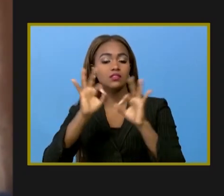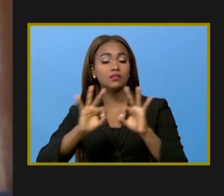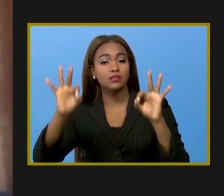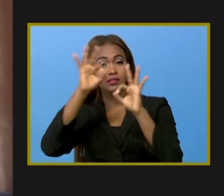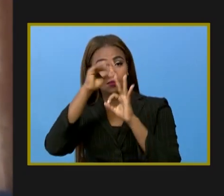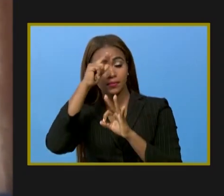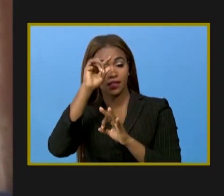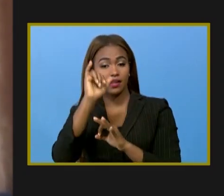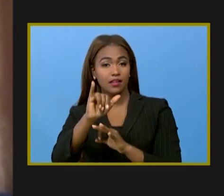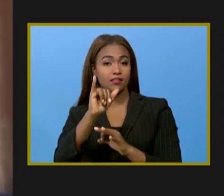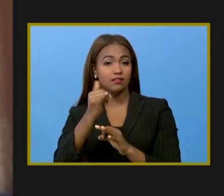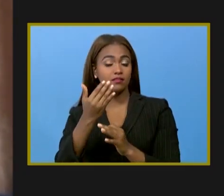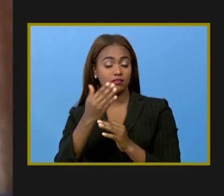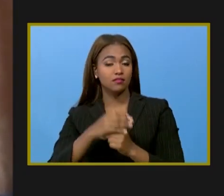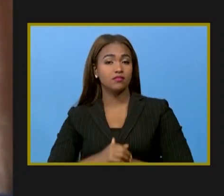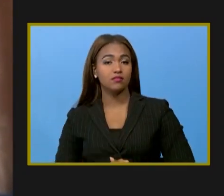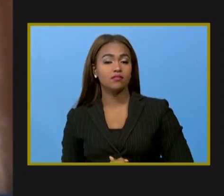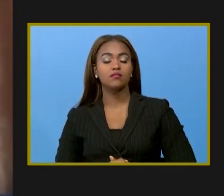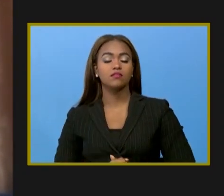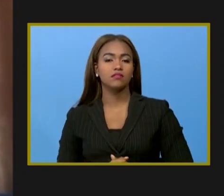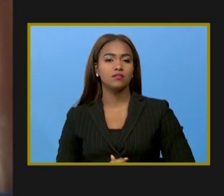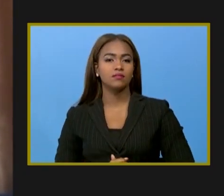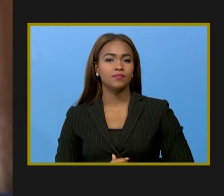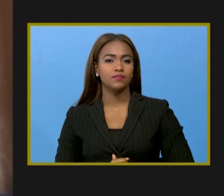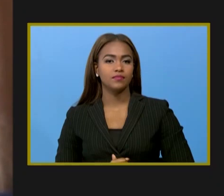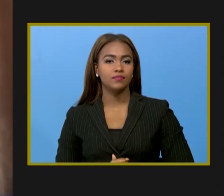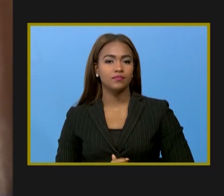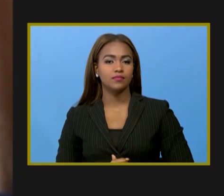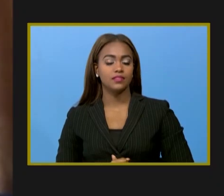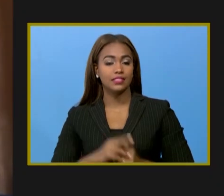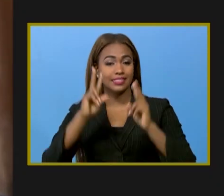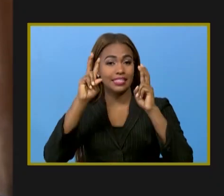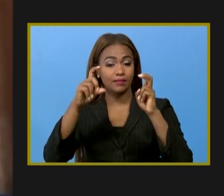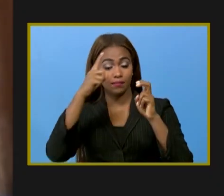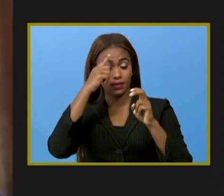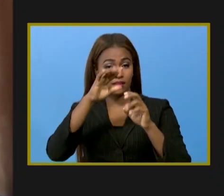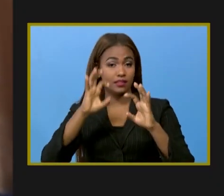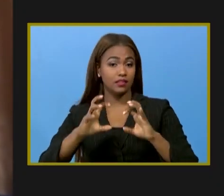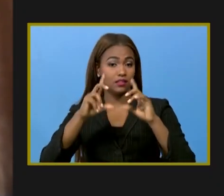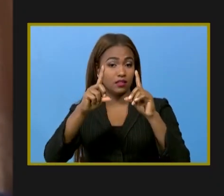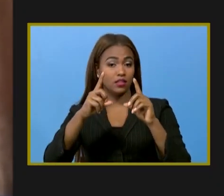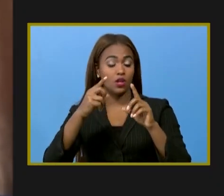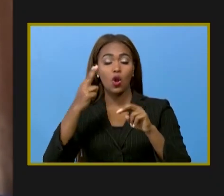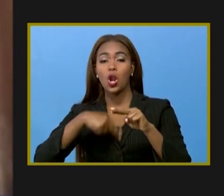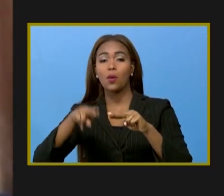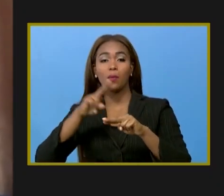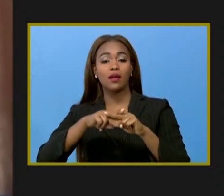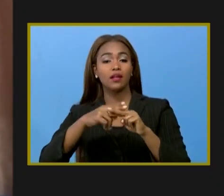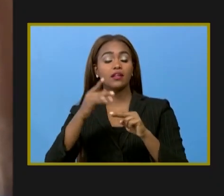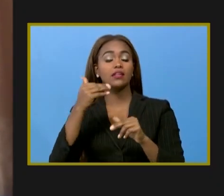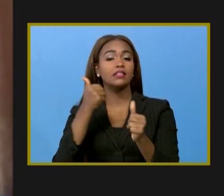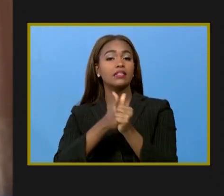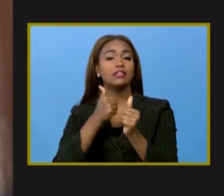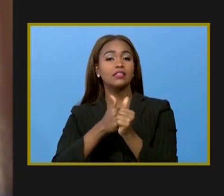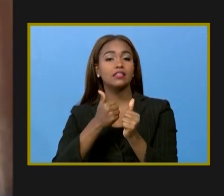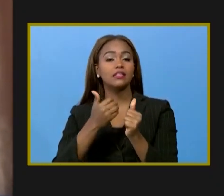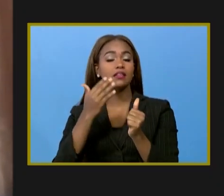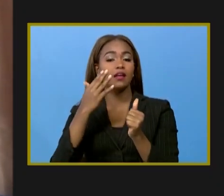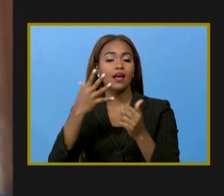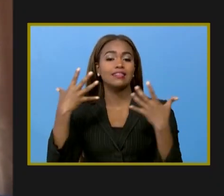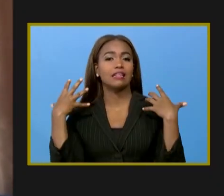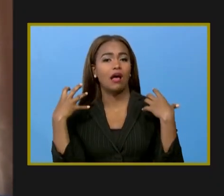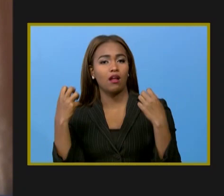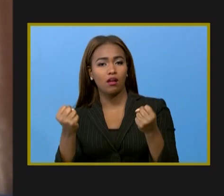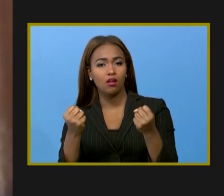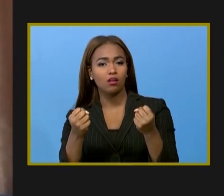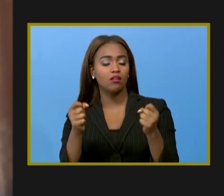recurso cultural, la parte educativa. Naturalmente que entonces les sigue la salud